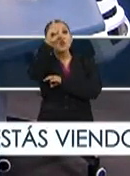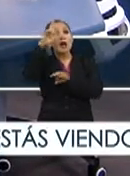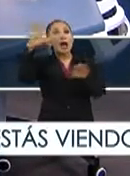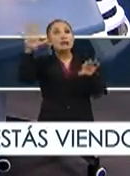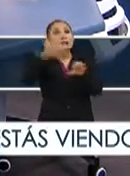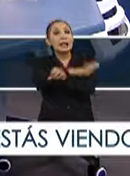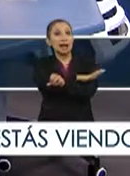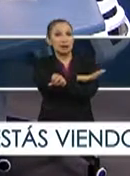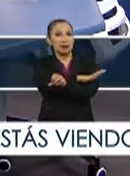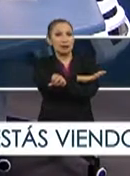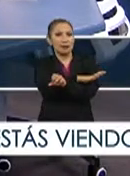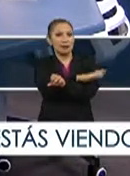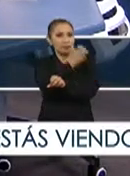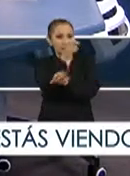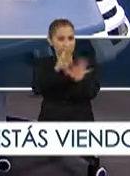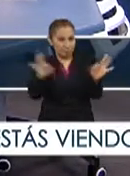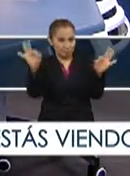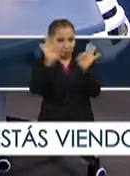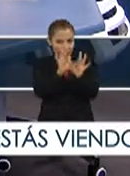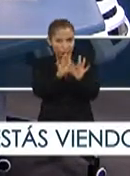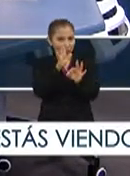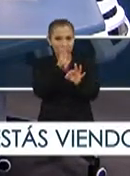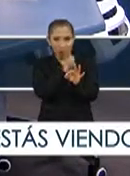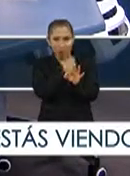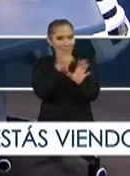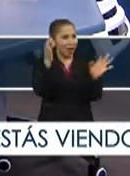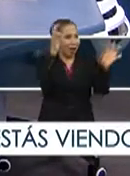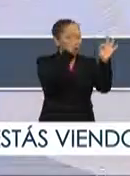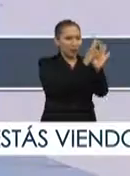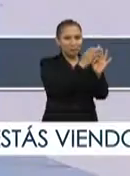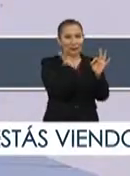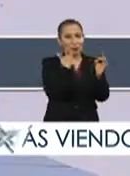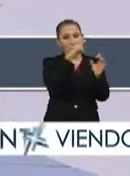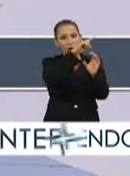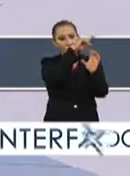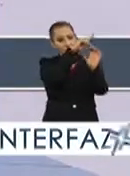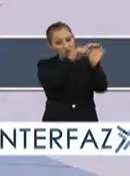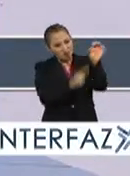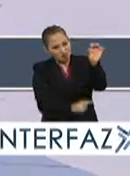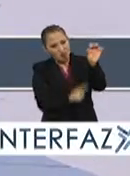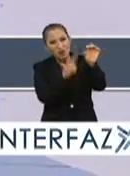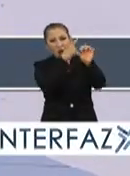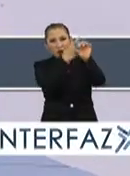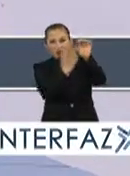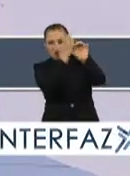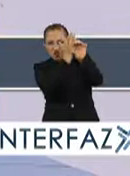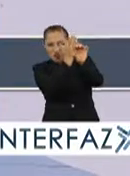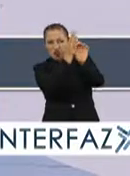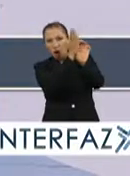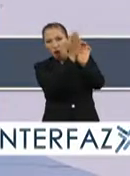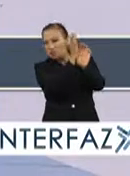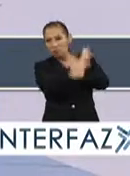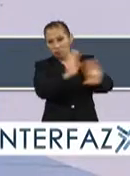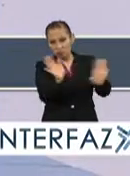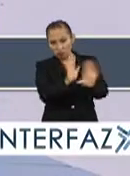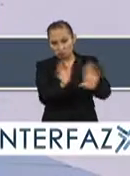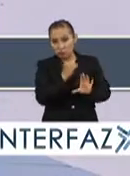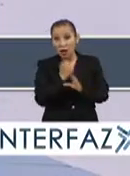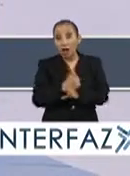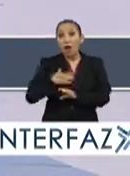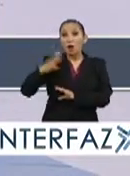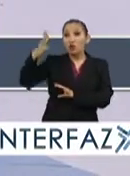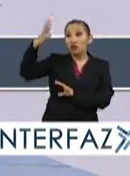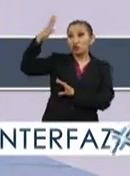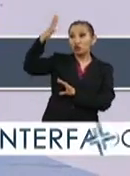llena. Ok, eso es un detalle importante. No puede haber eclipse si hay cuarto menguante ni nada. Y solamente hay eclipse de sol cuando hay